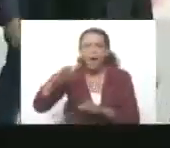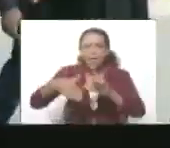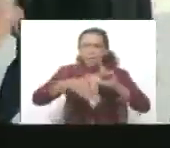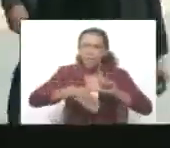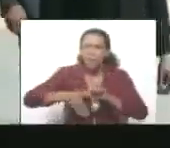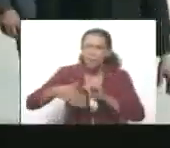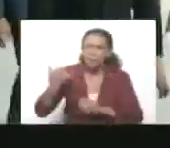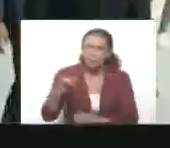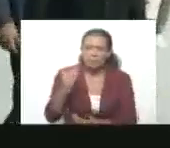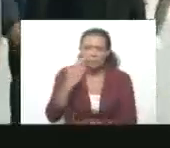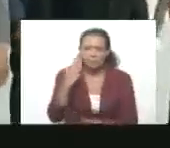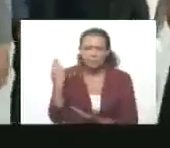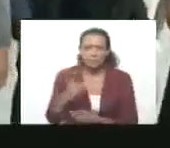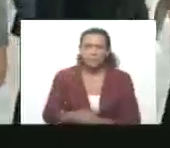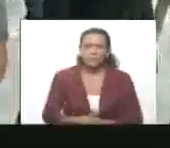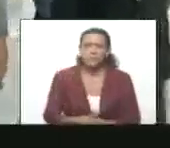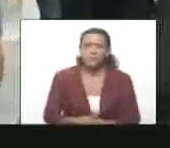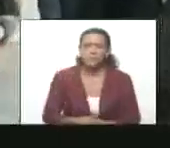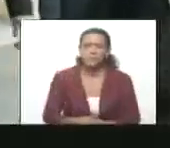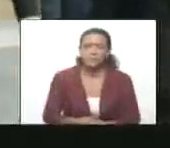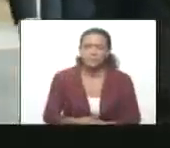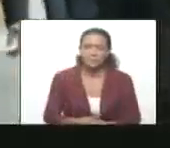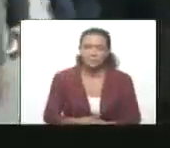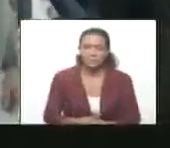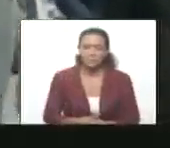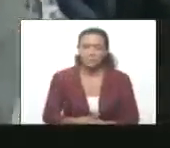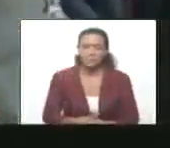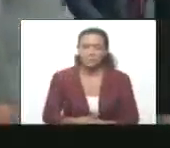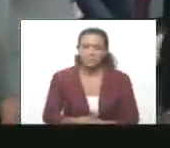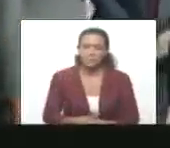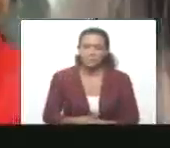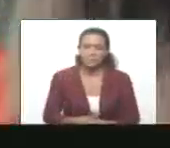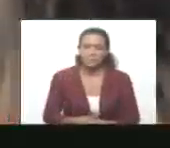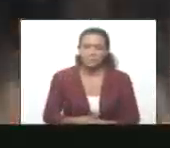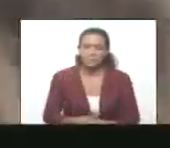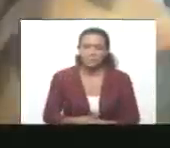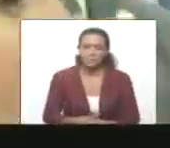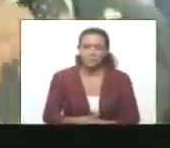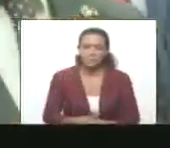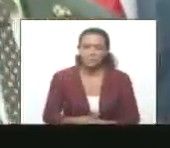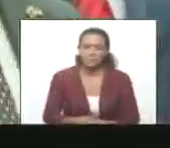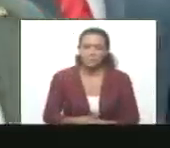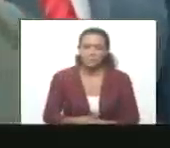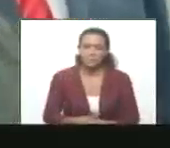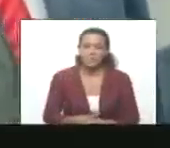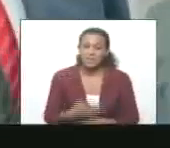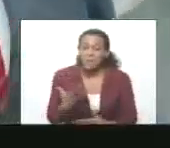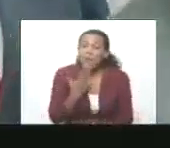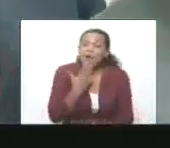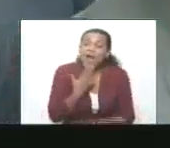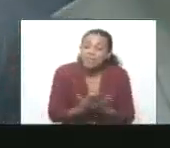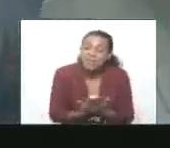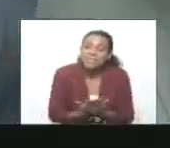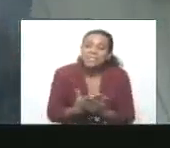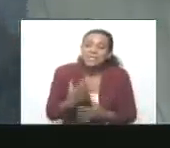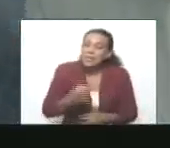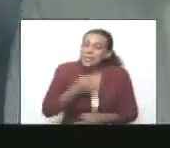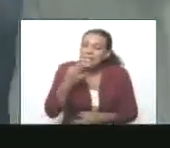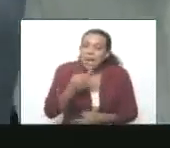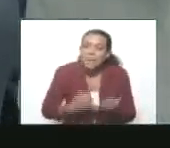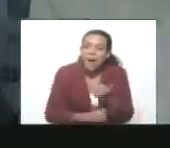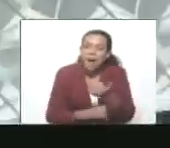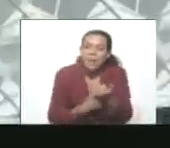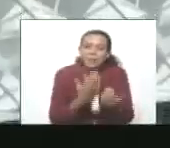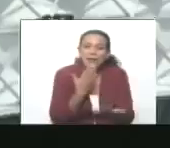alrededores. Yani bu konuda kendilerine her zaman destekliyorlar. Yine kendilerine müteşekkir ediyoruz. Estamos agradecidos siempre por su apoyo,